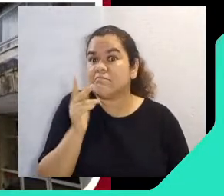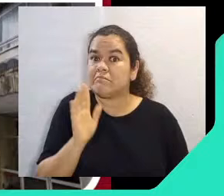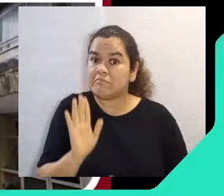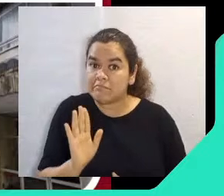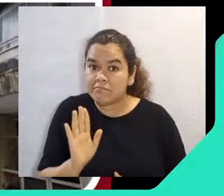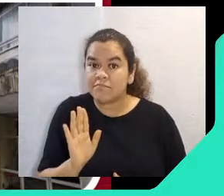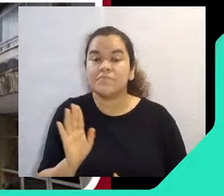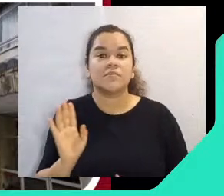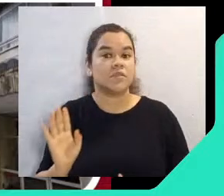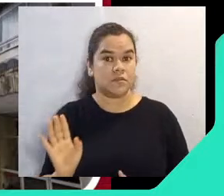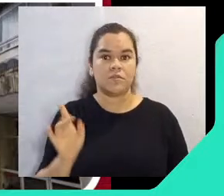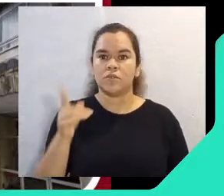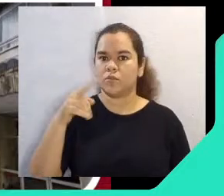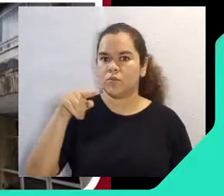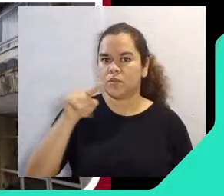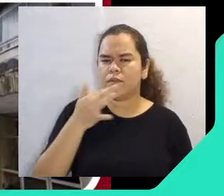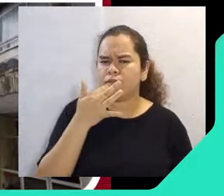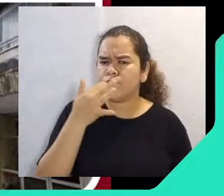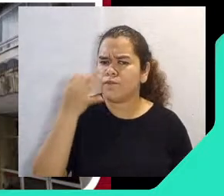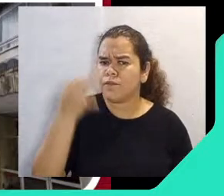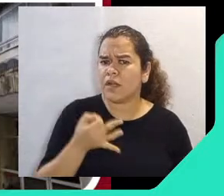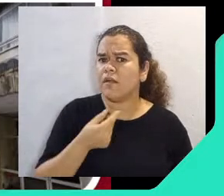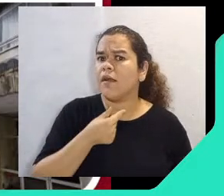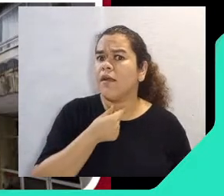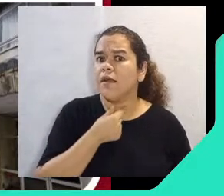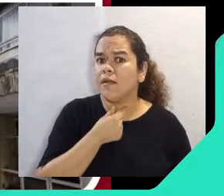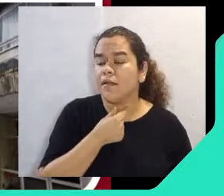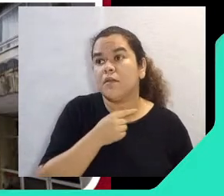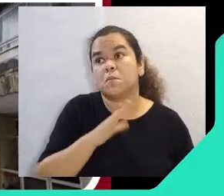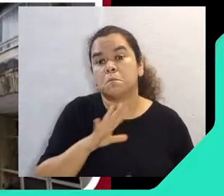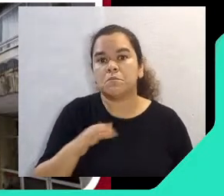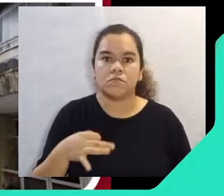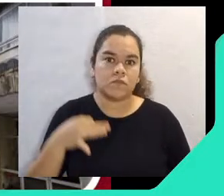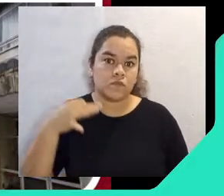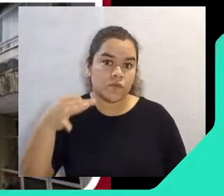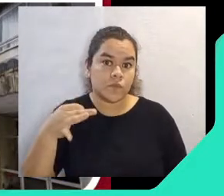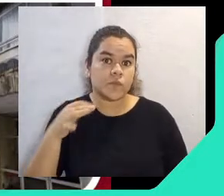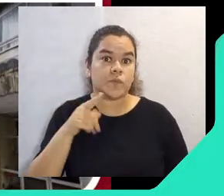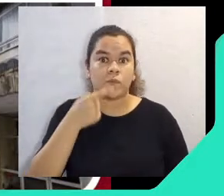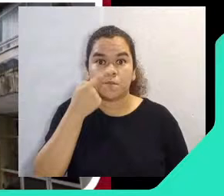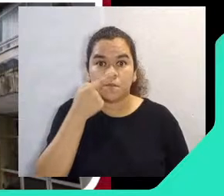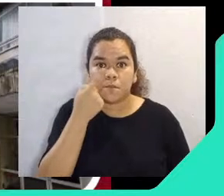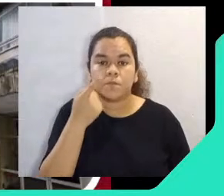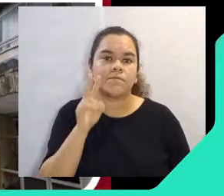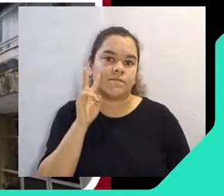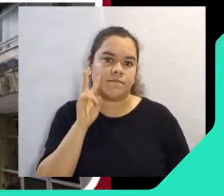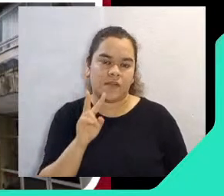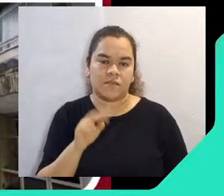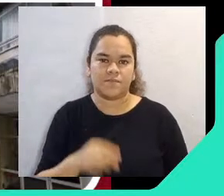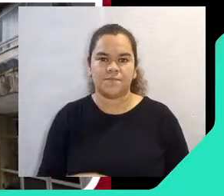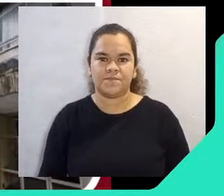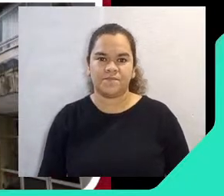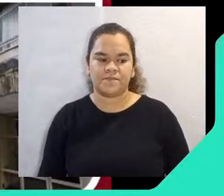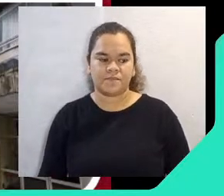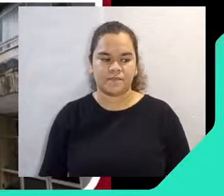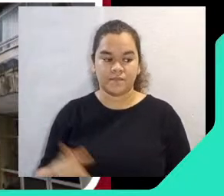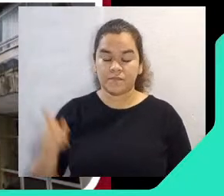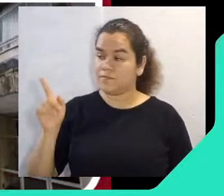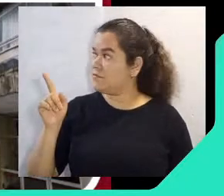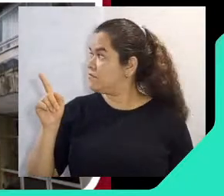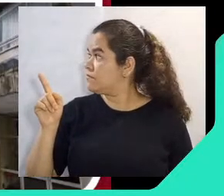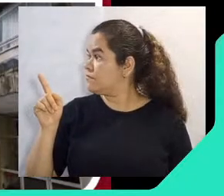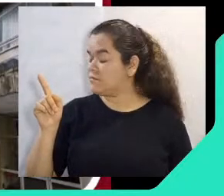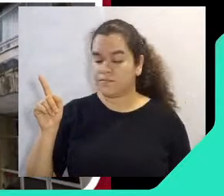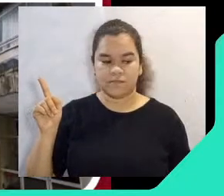si realmente es lo que ustedes quieren hacer el día de mañana en su actividad profesional. En esta primera imagen van a